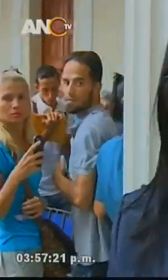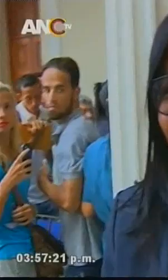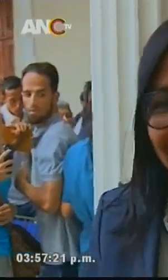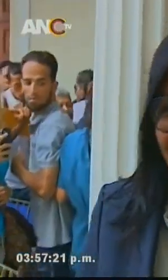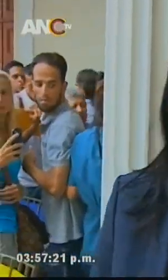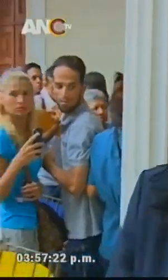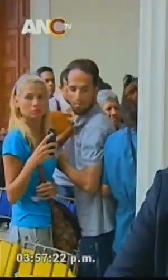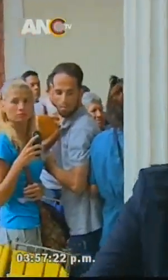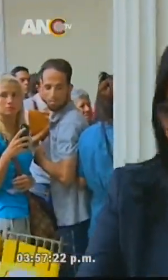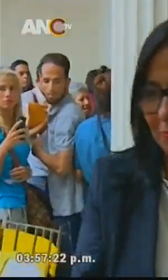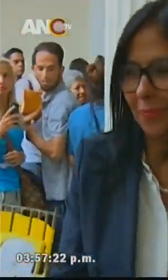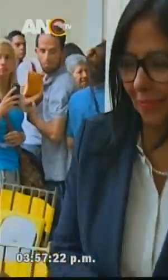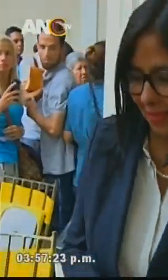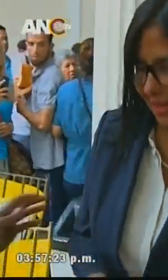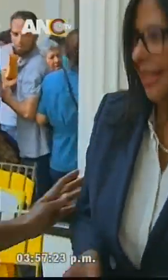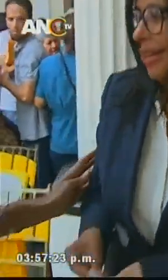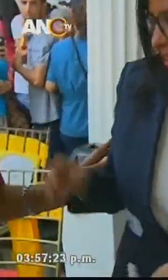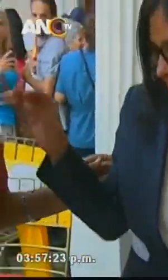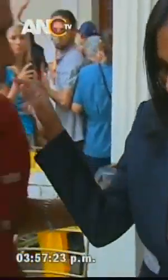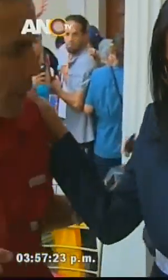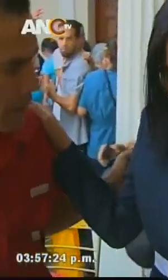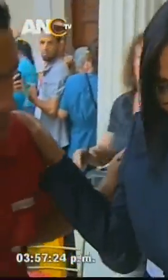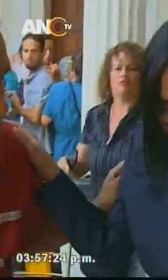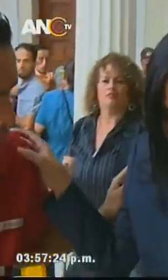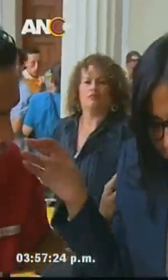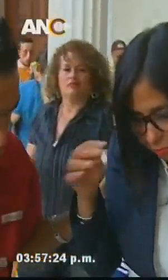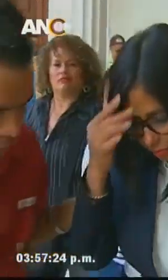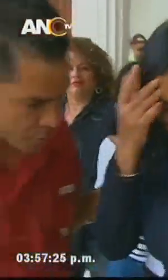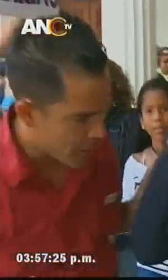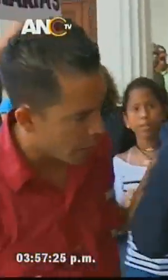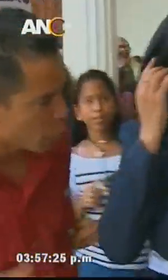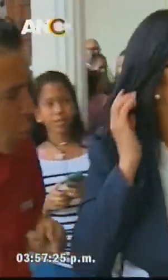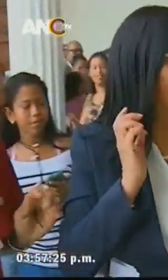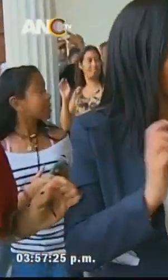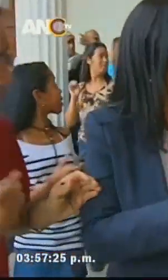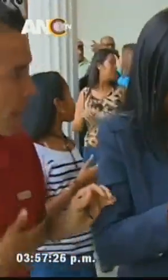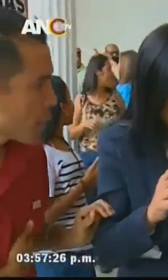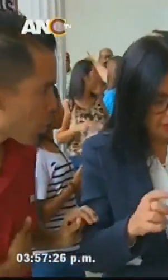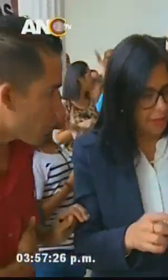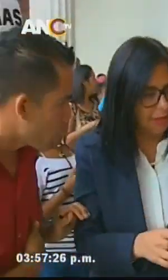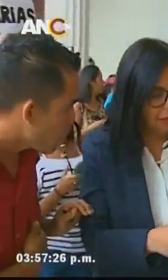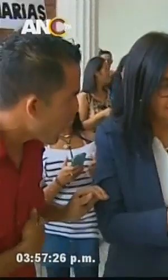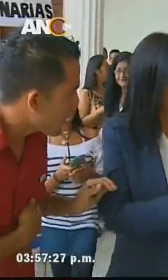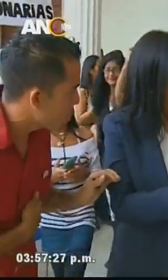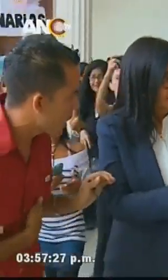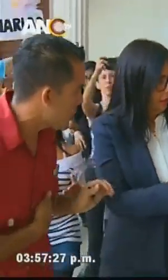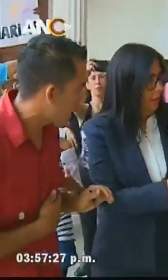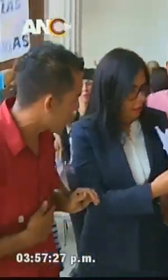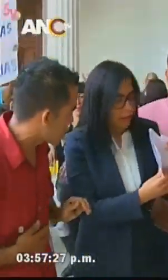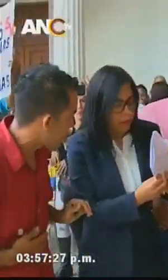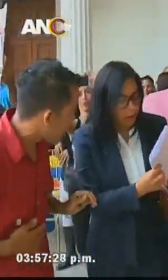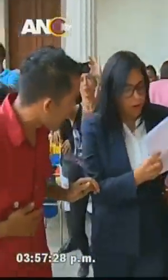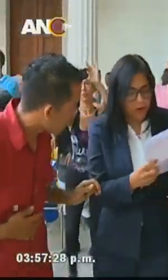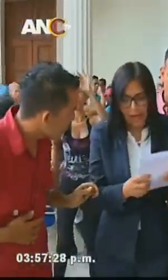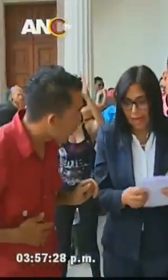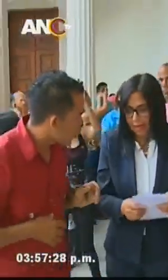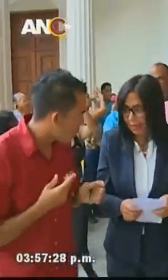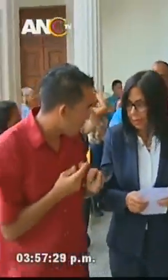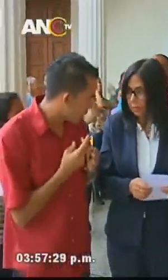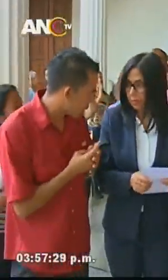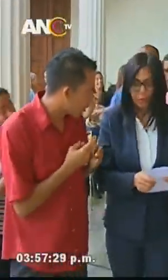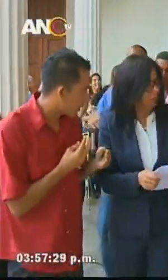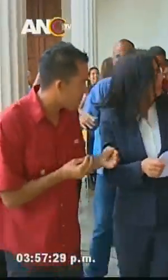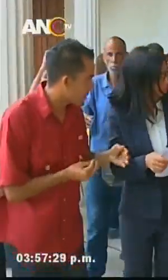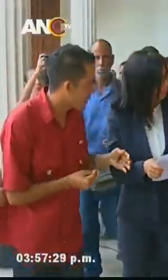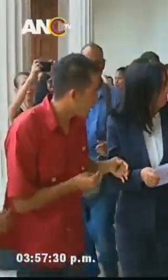para poder plasmar en nuestra Carta Magna, poder blindar nuestra Carta Magna, que es el objetivo fundamental, uno de los objetivos fundamentales